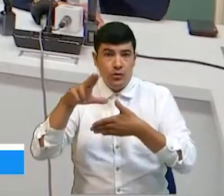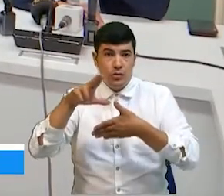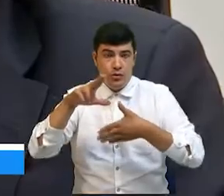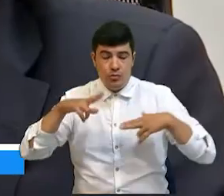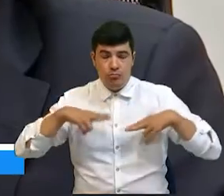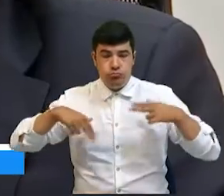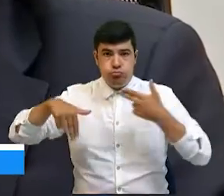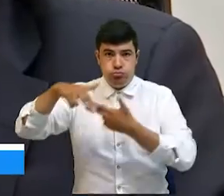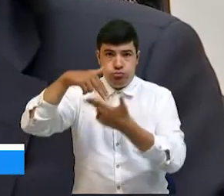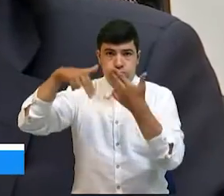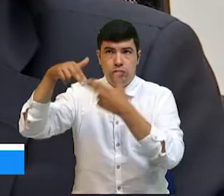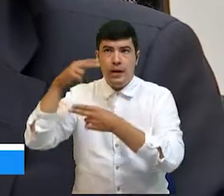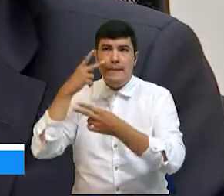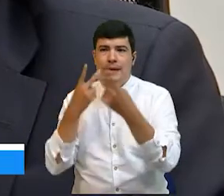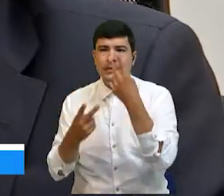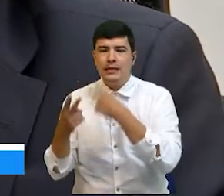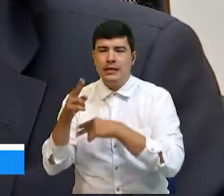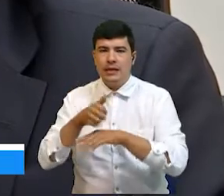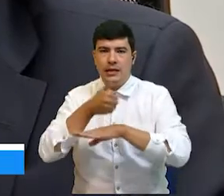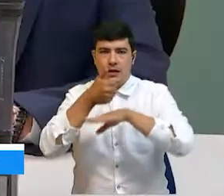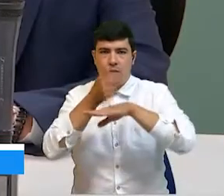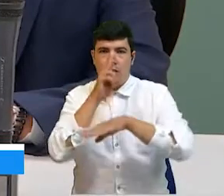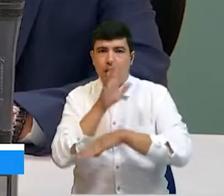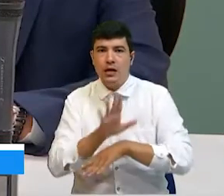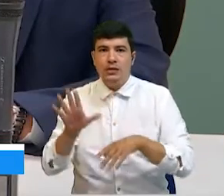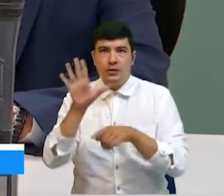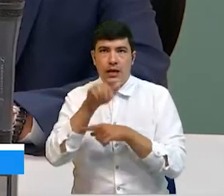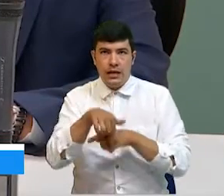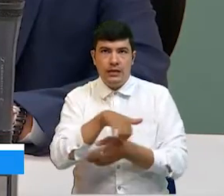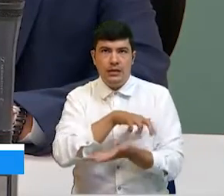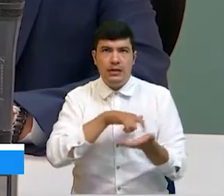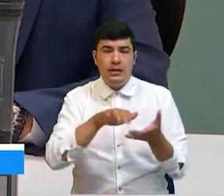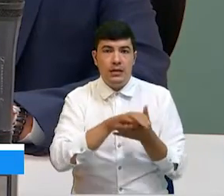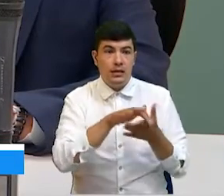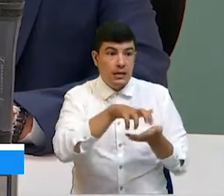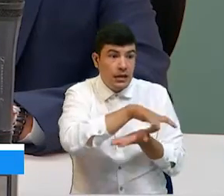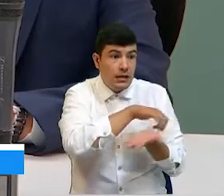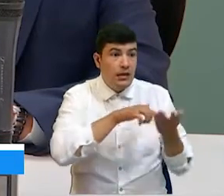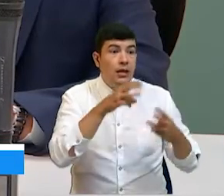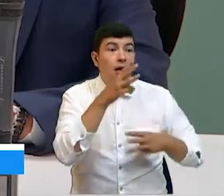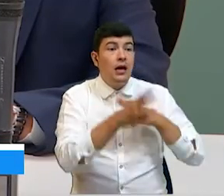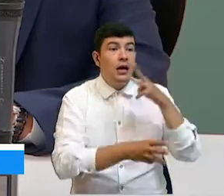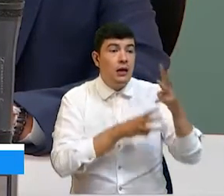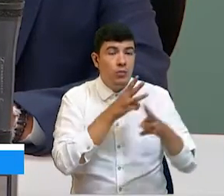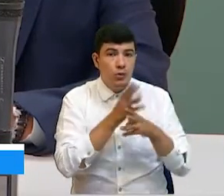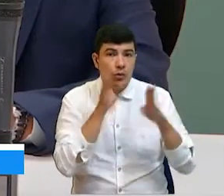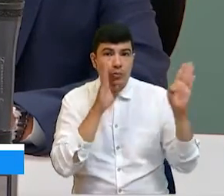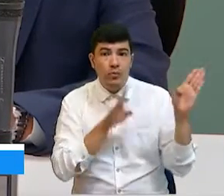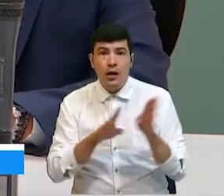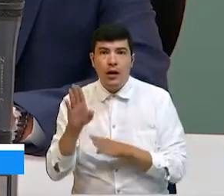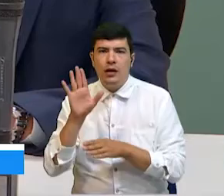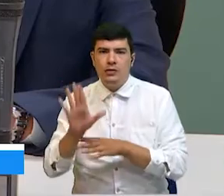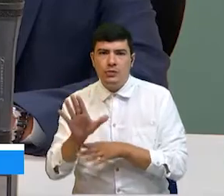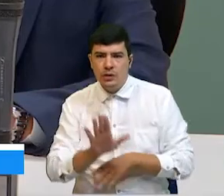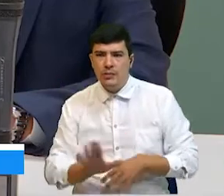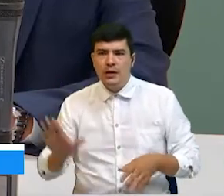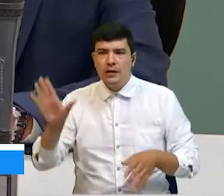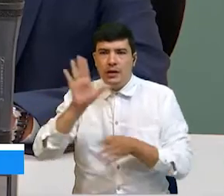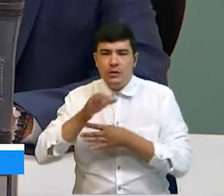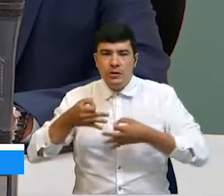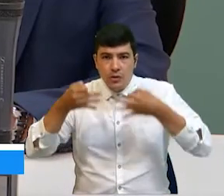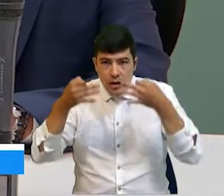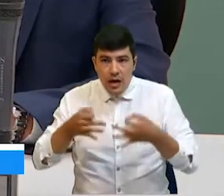de la visita del director nacional de planeación a Santander. Santander para el mundo, un departamento competitivo, un